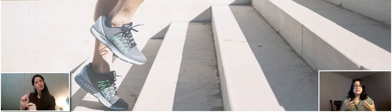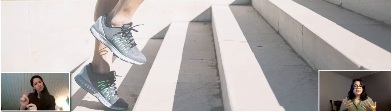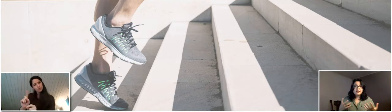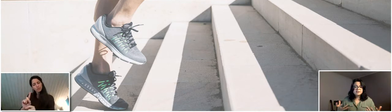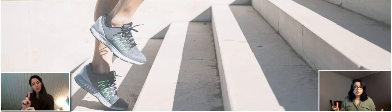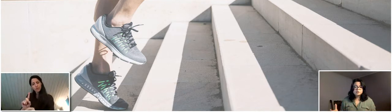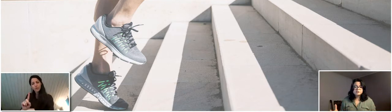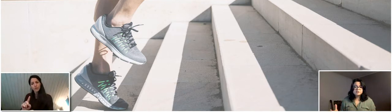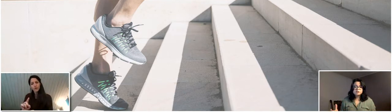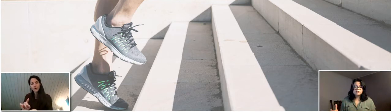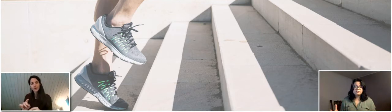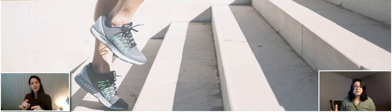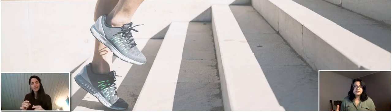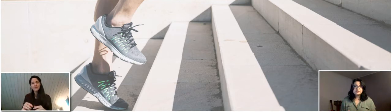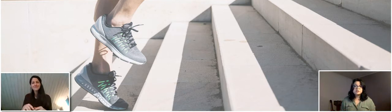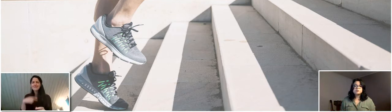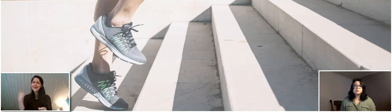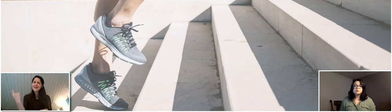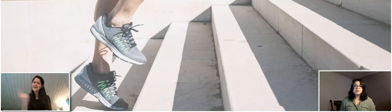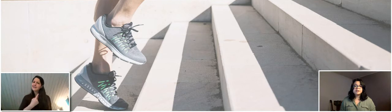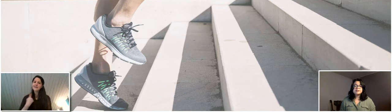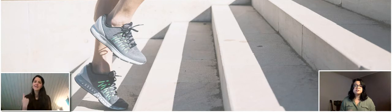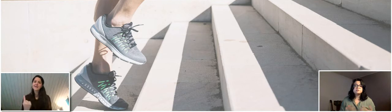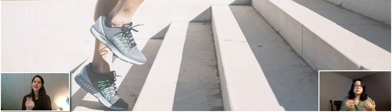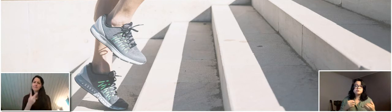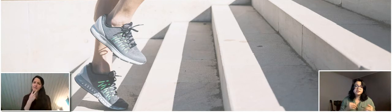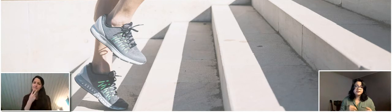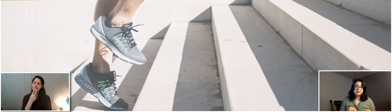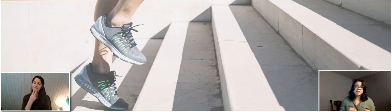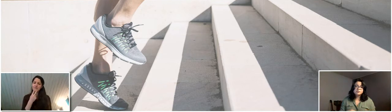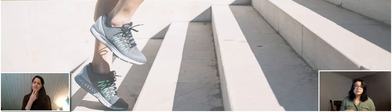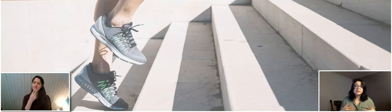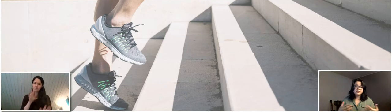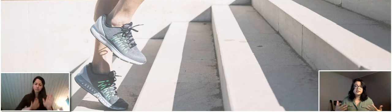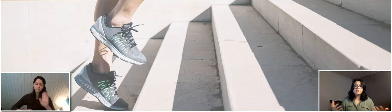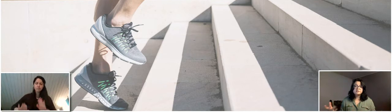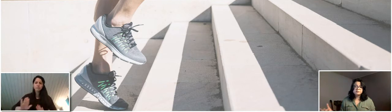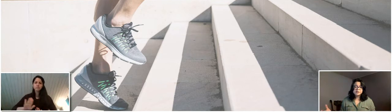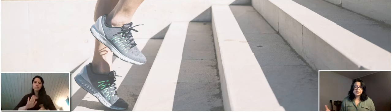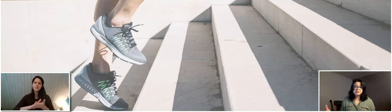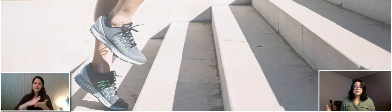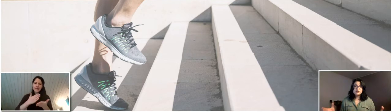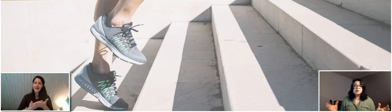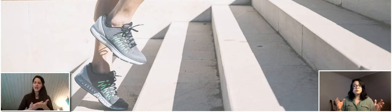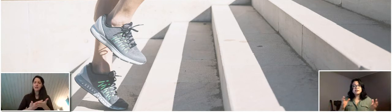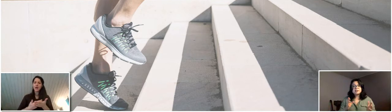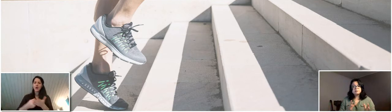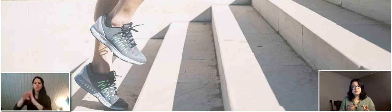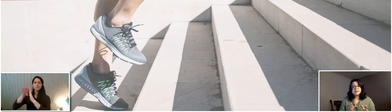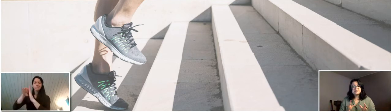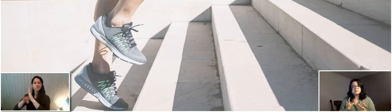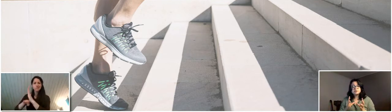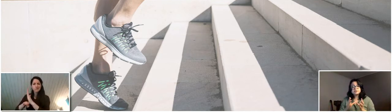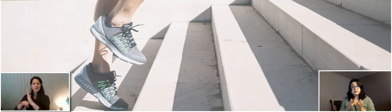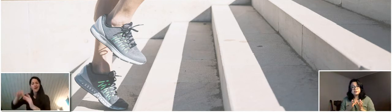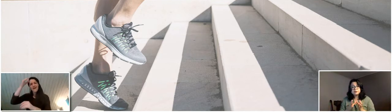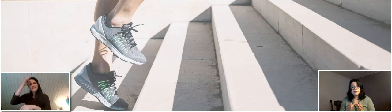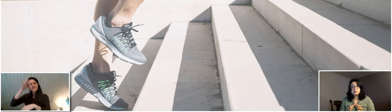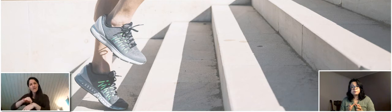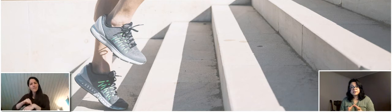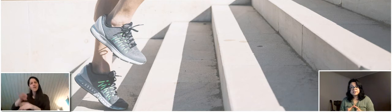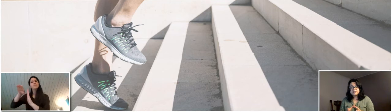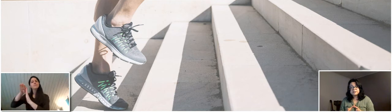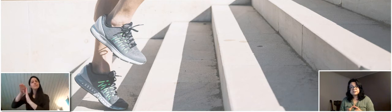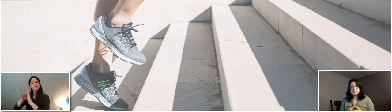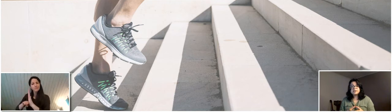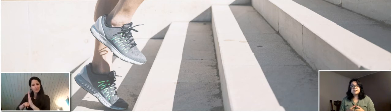en general tener un estilo de vida que nos permita disminuir el riesgo de adquirir enfermedades. Porque también estas cosas que les voy a